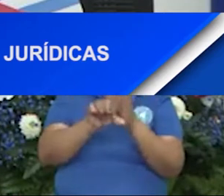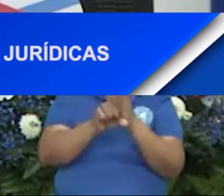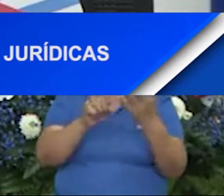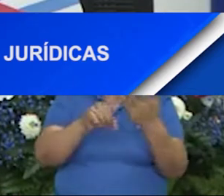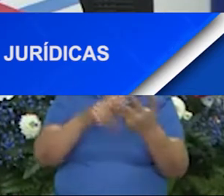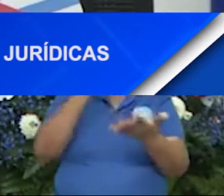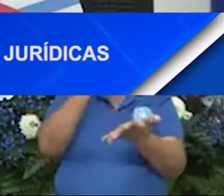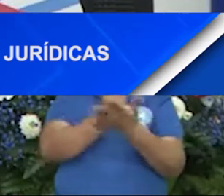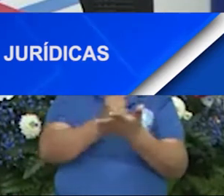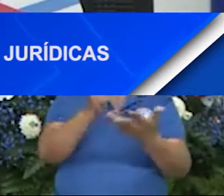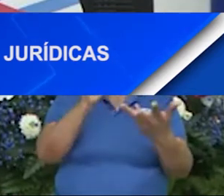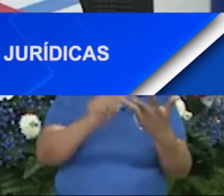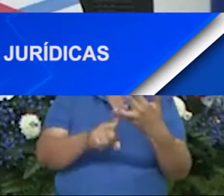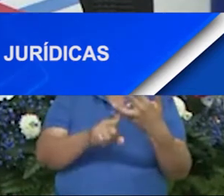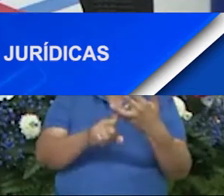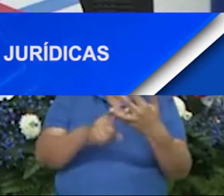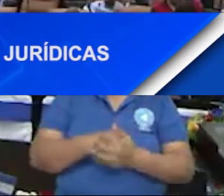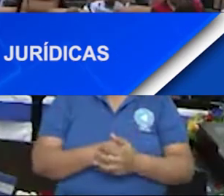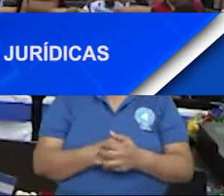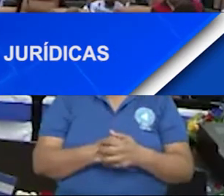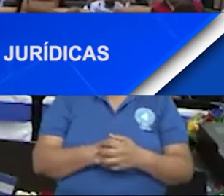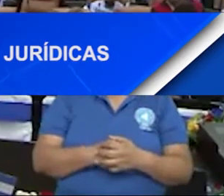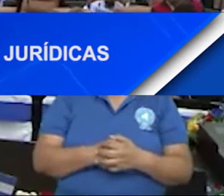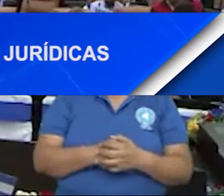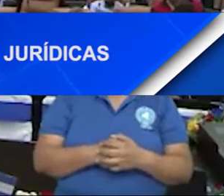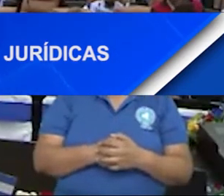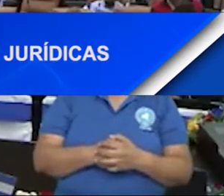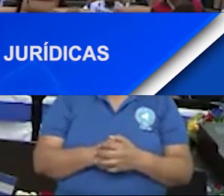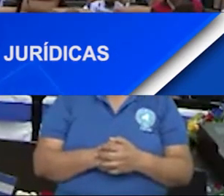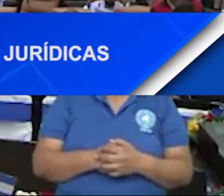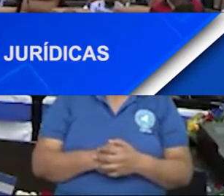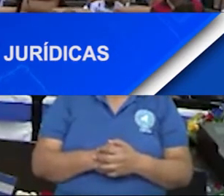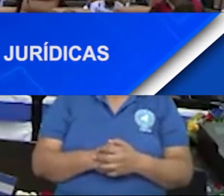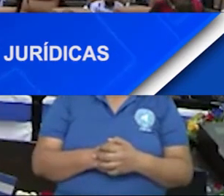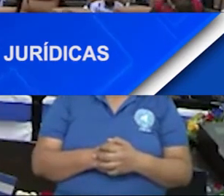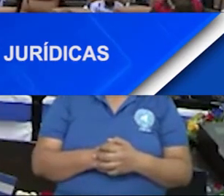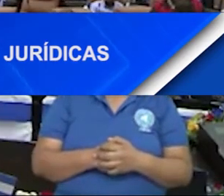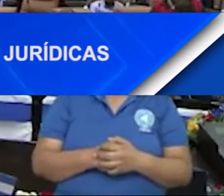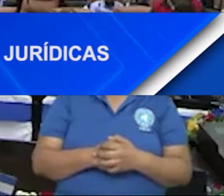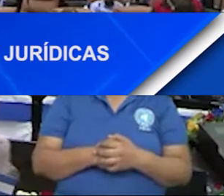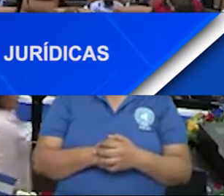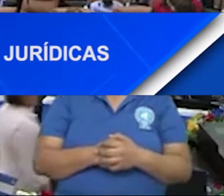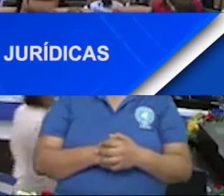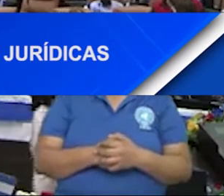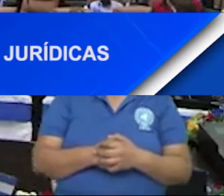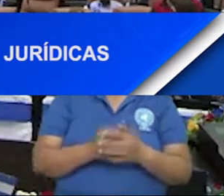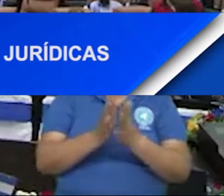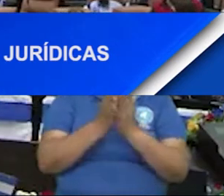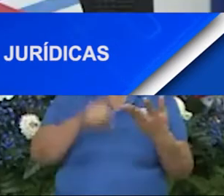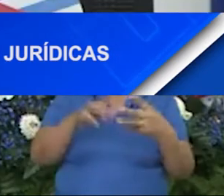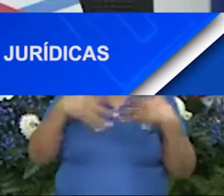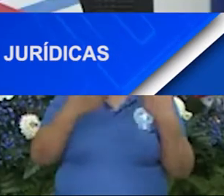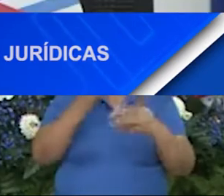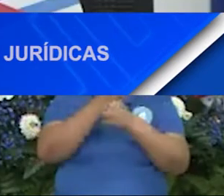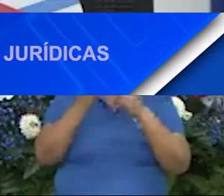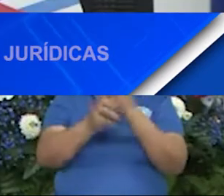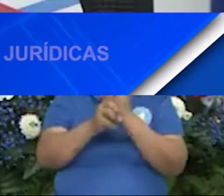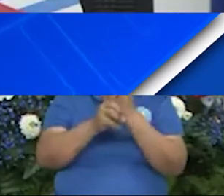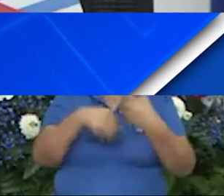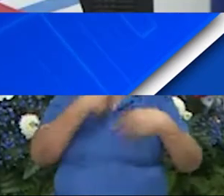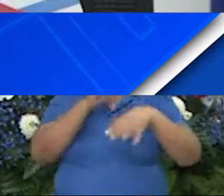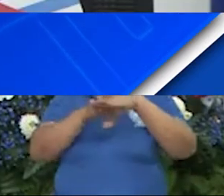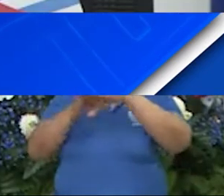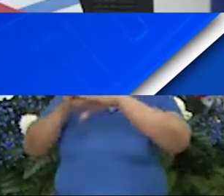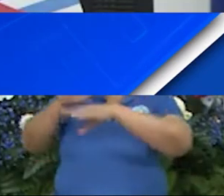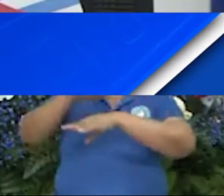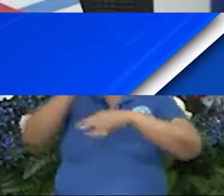sello respectivo de esta y los demás documentos que requiera la autoridad. También debe notificar al resto de